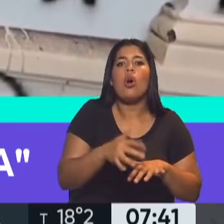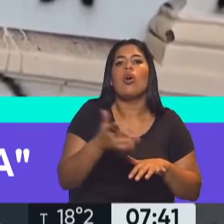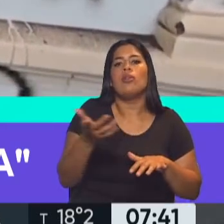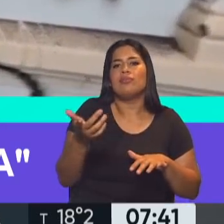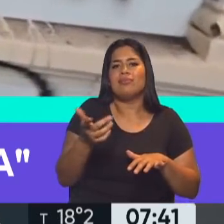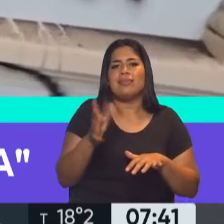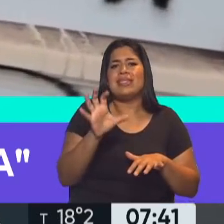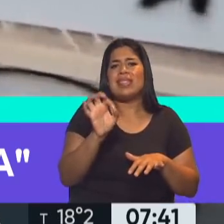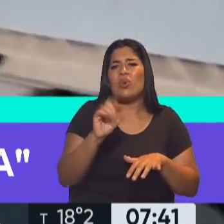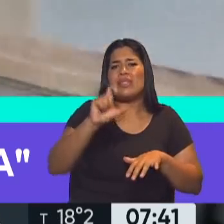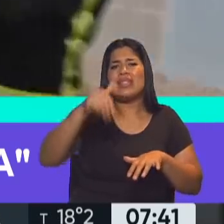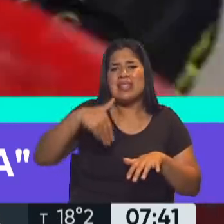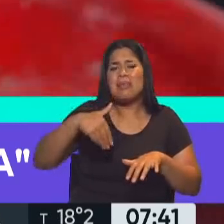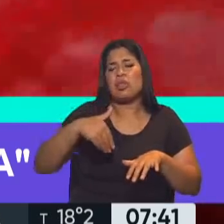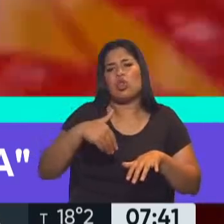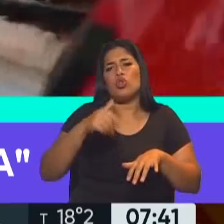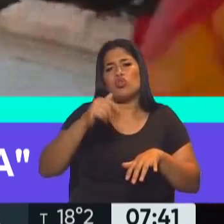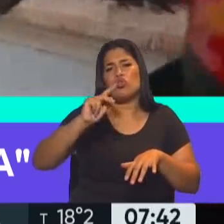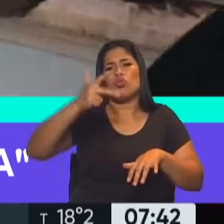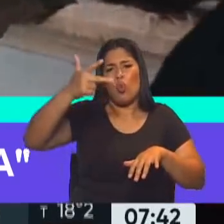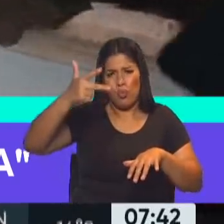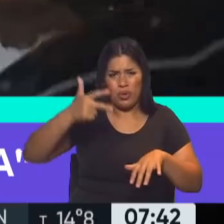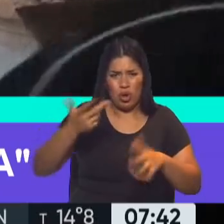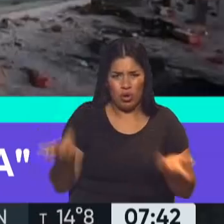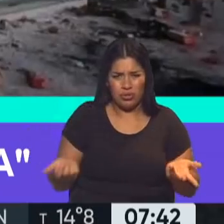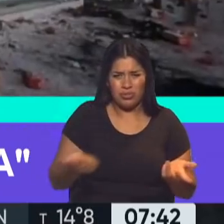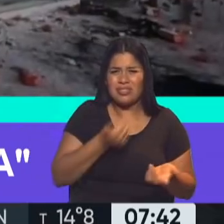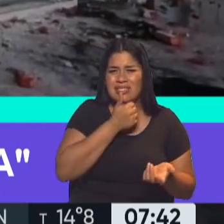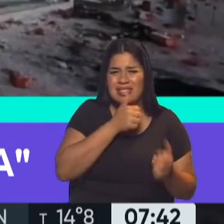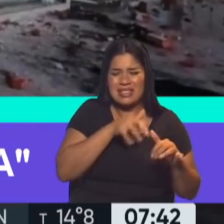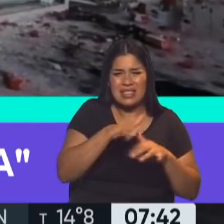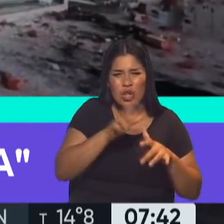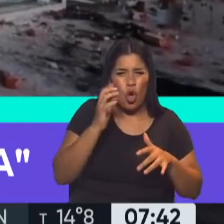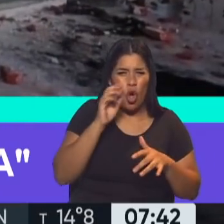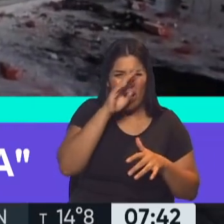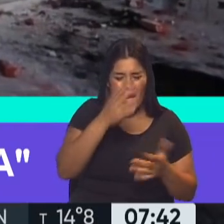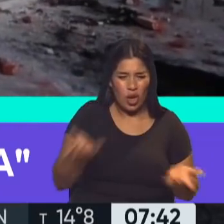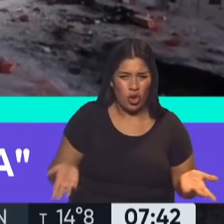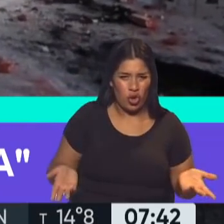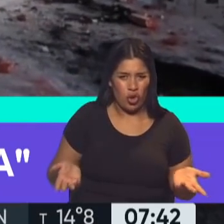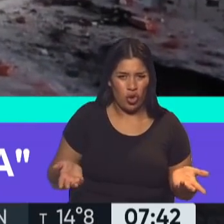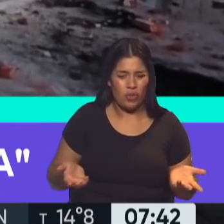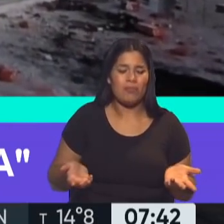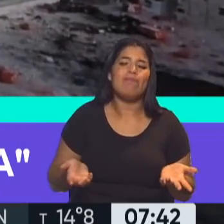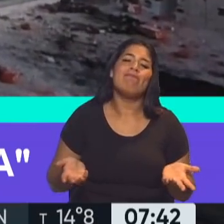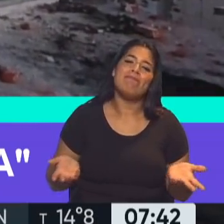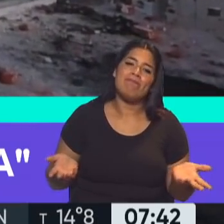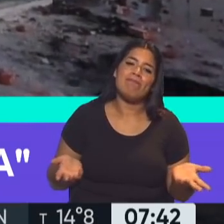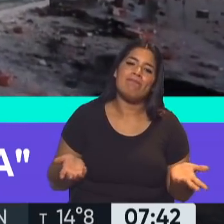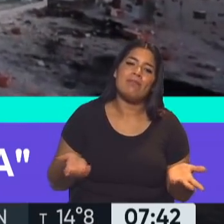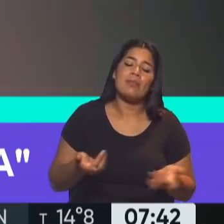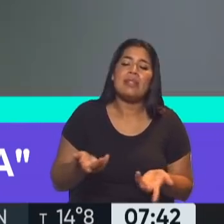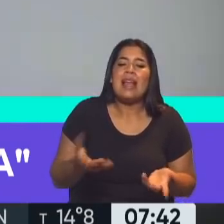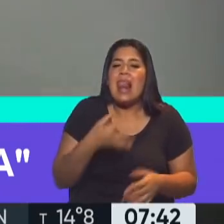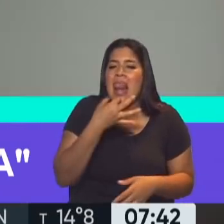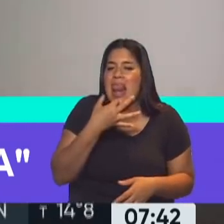segundo. Para que ustedes tengan una idea, el Río Negro lleva 1.000 metros cúbicos por segundo. Así que hay una falta